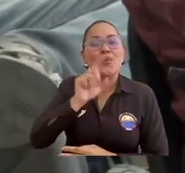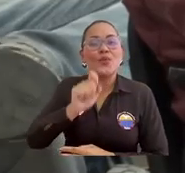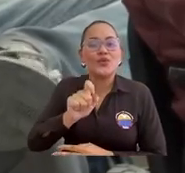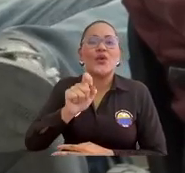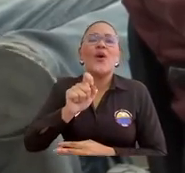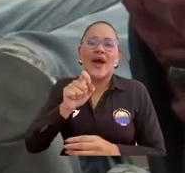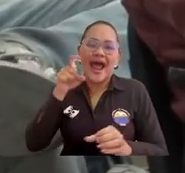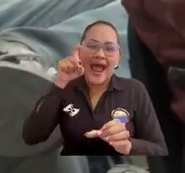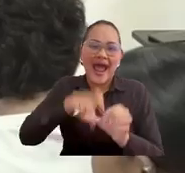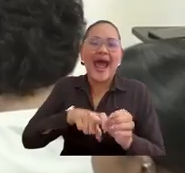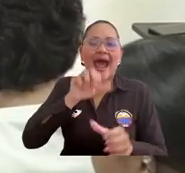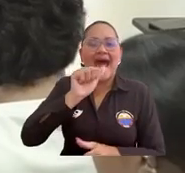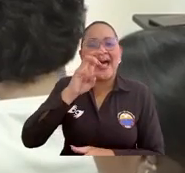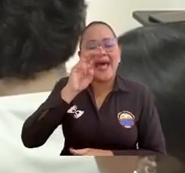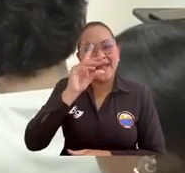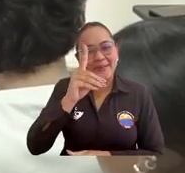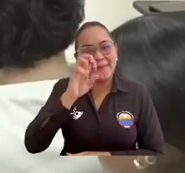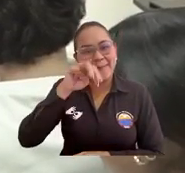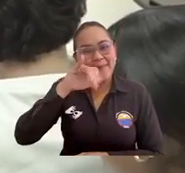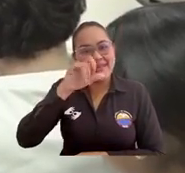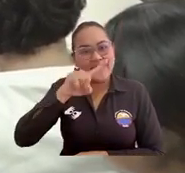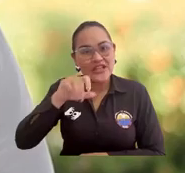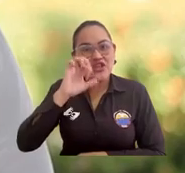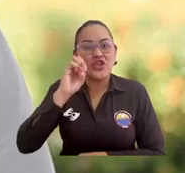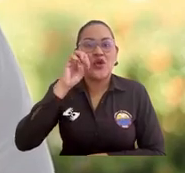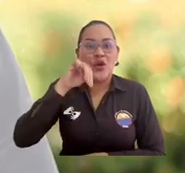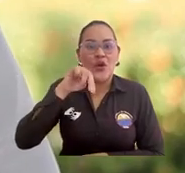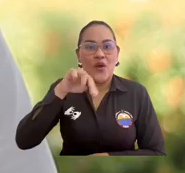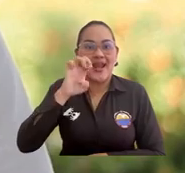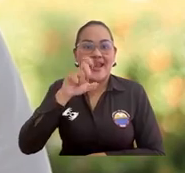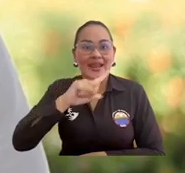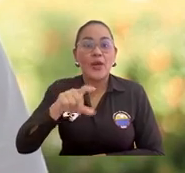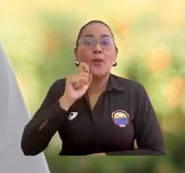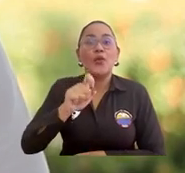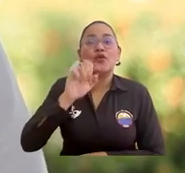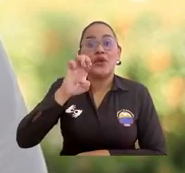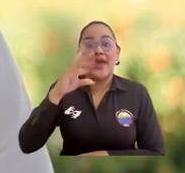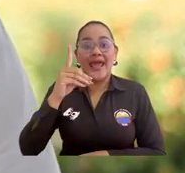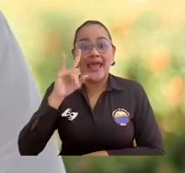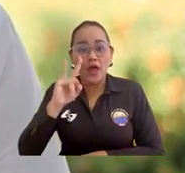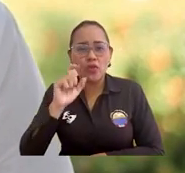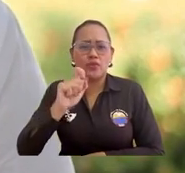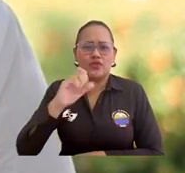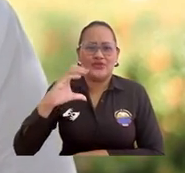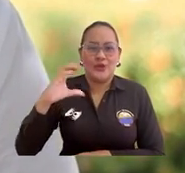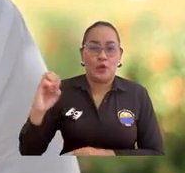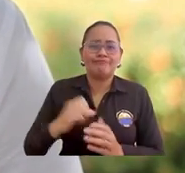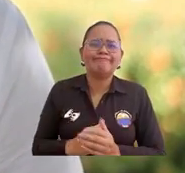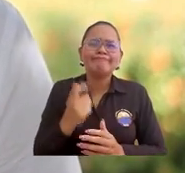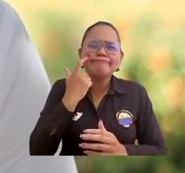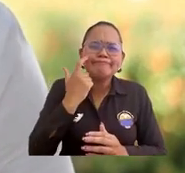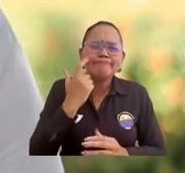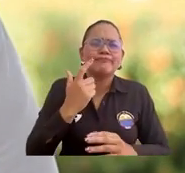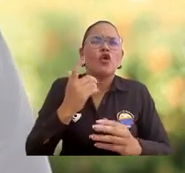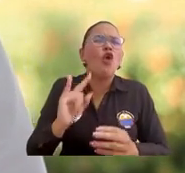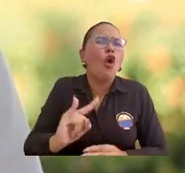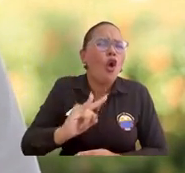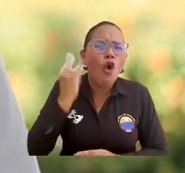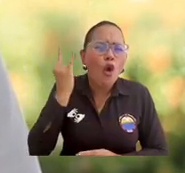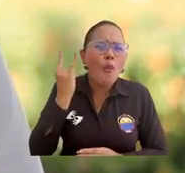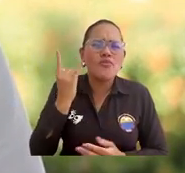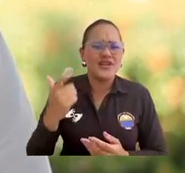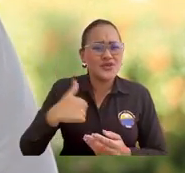admisiones.unimagdalena.edu.co Aquí es importante recalcar que la admisión se hace a través de los mejores